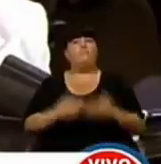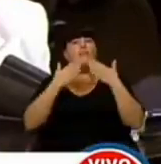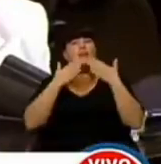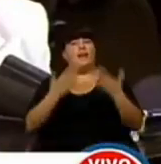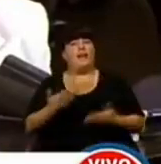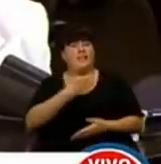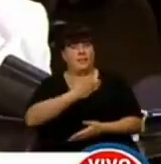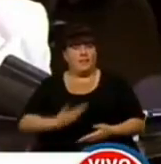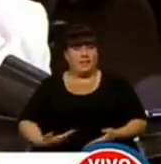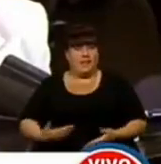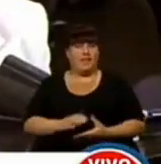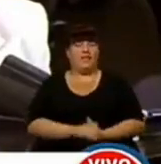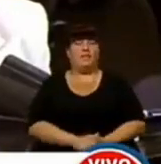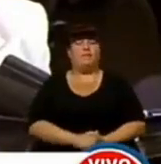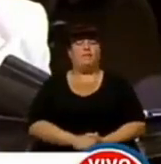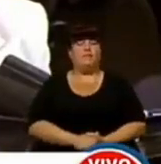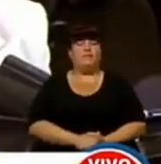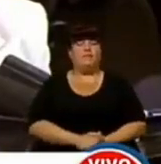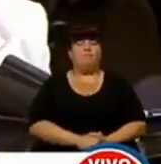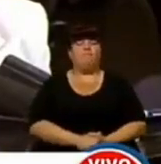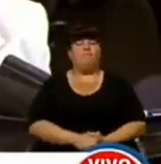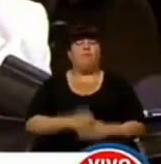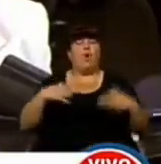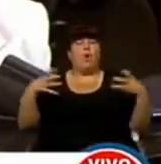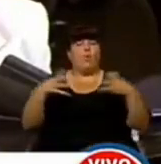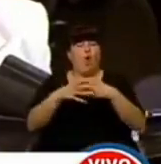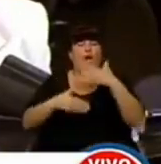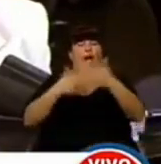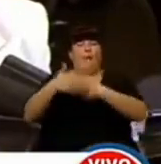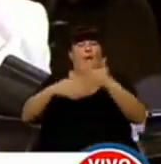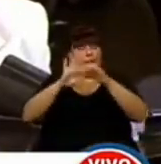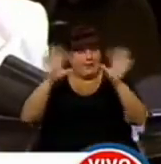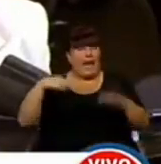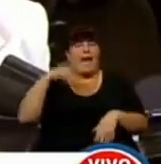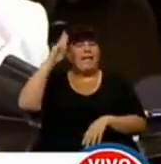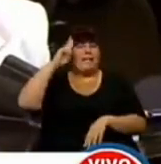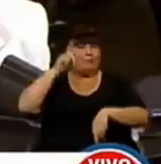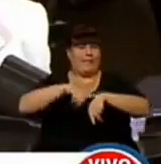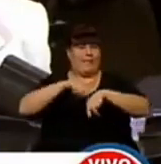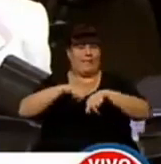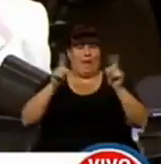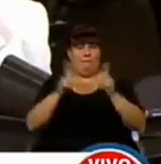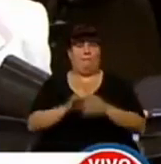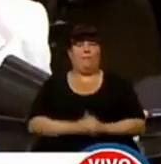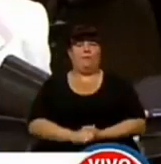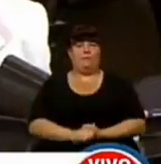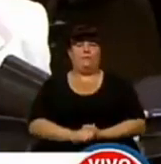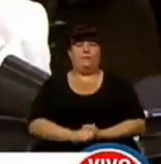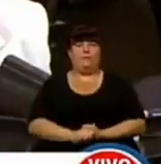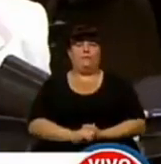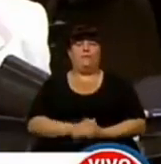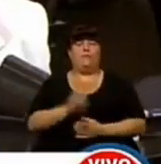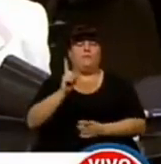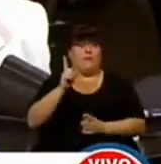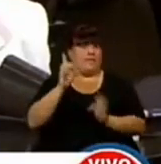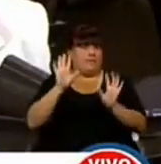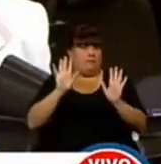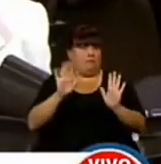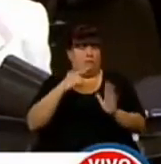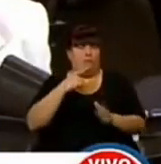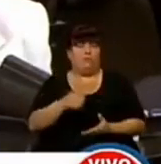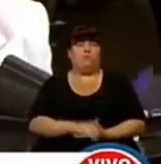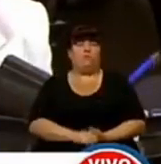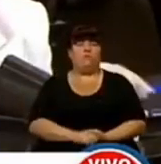Gracias, señor presidente. El Bloque Avanza Libertad va a respetar los tiempos como corresponde.